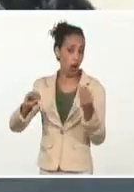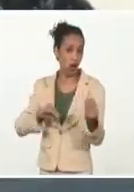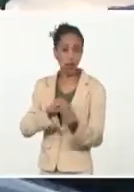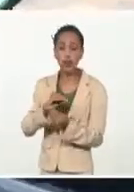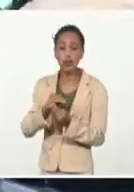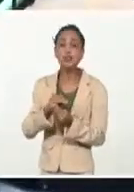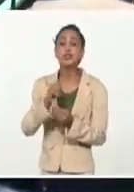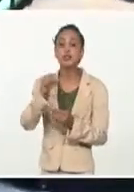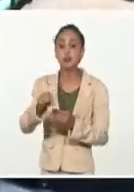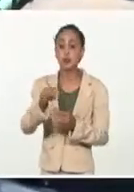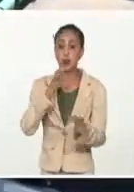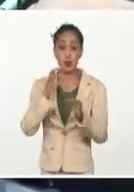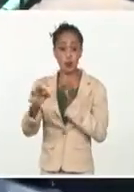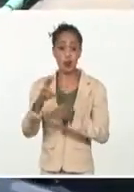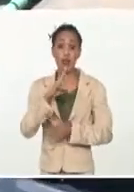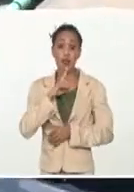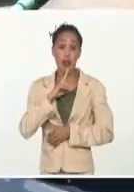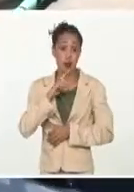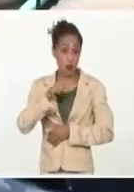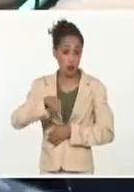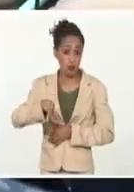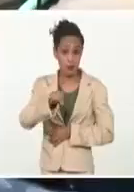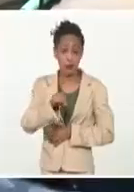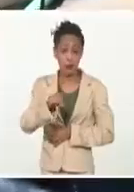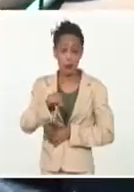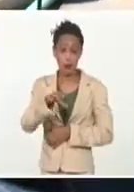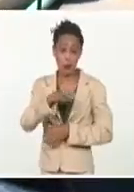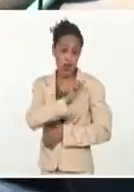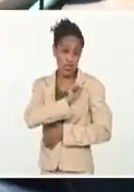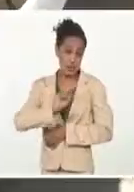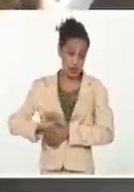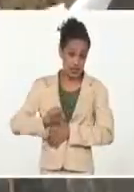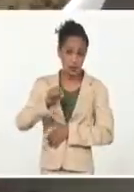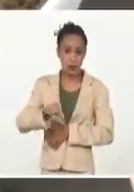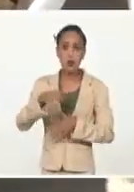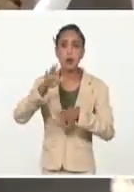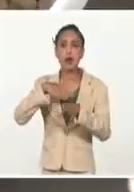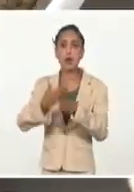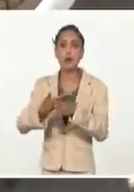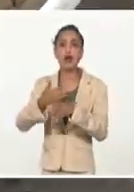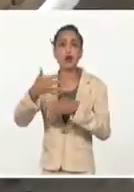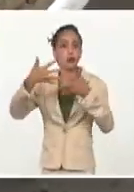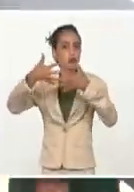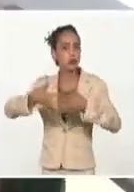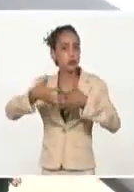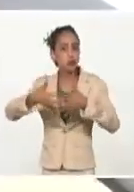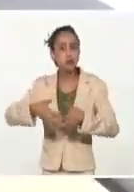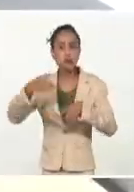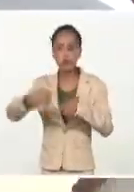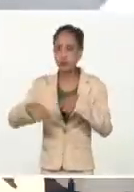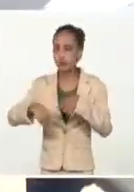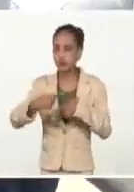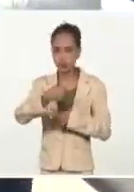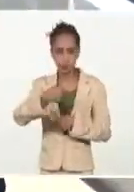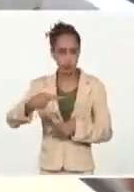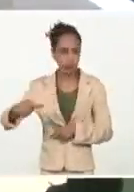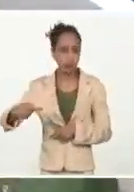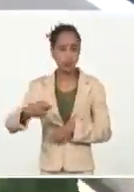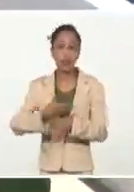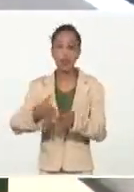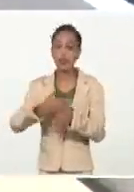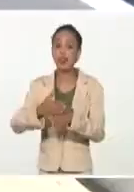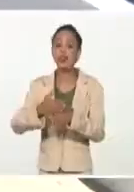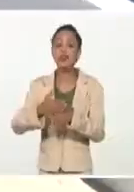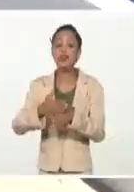residuales industriales de la cervecería a guido pérez para la producción de especies acuícolas como la claria y la tilapia las